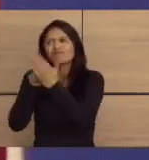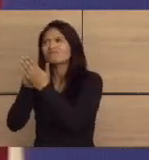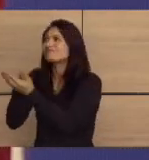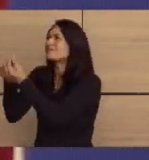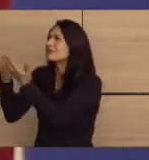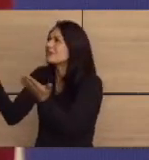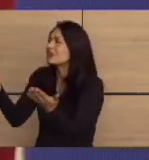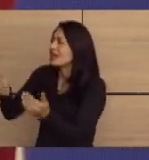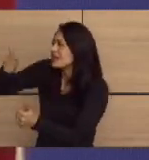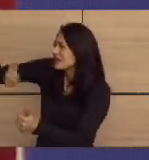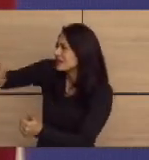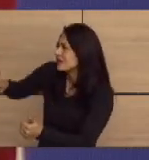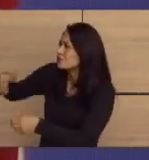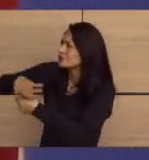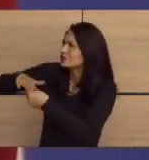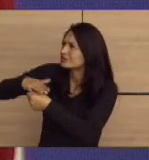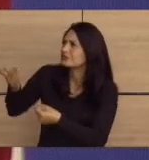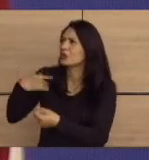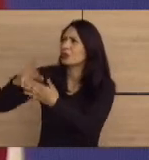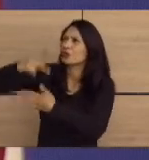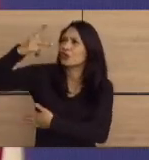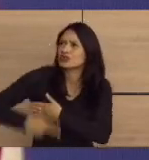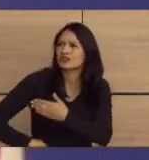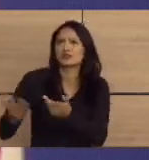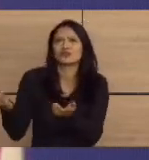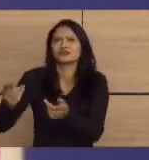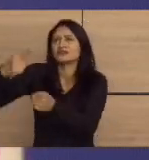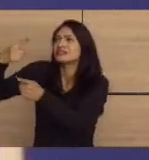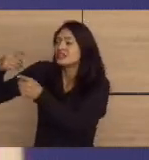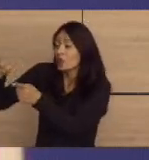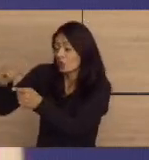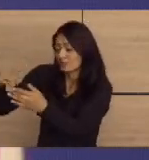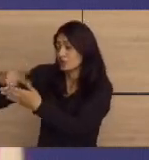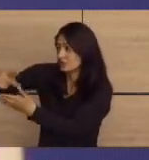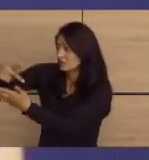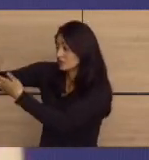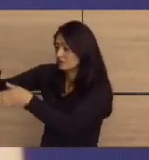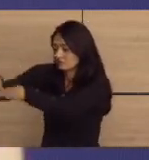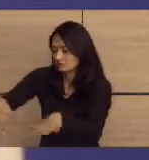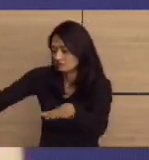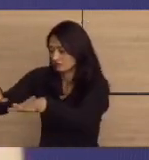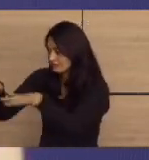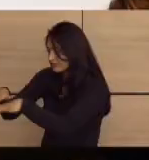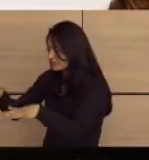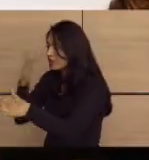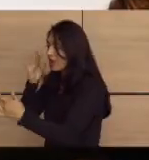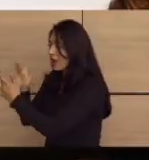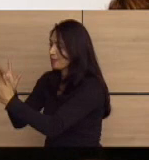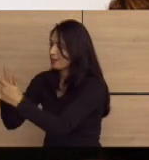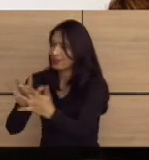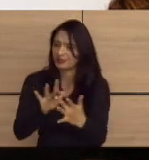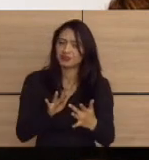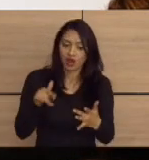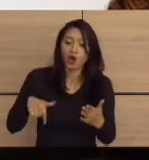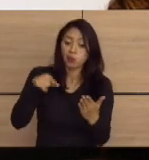se le puedan dar a los proyectos con diferenciación territorial y como los